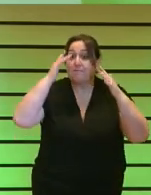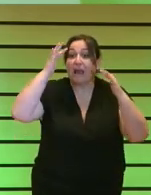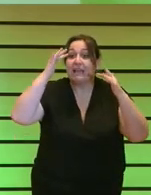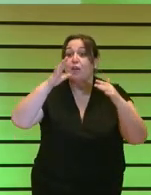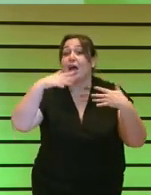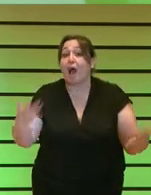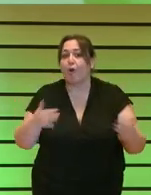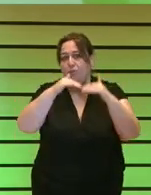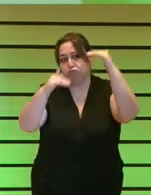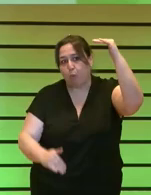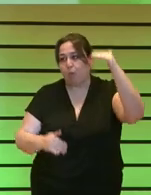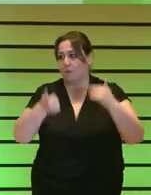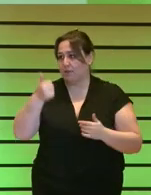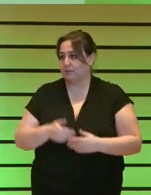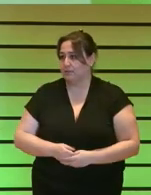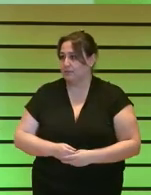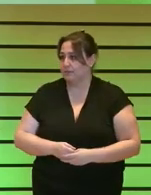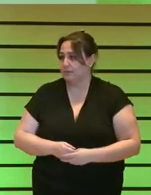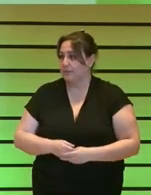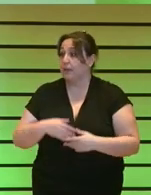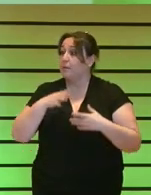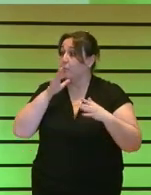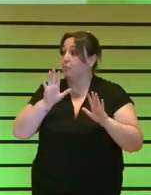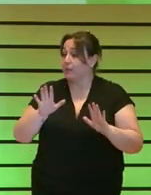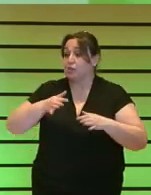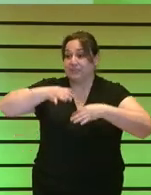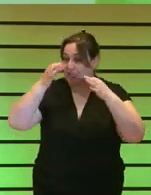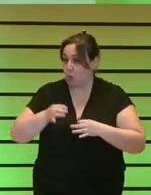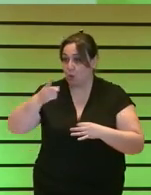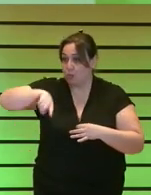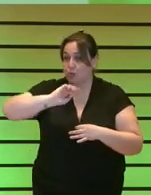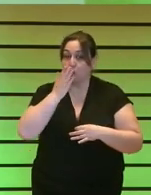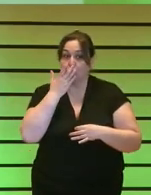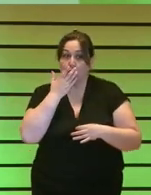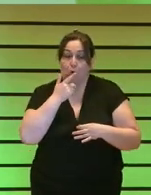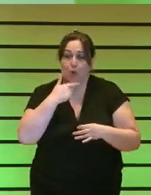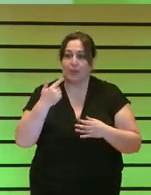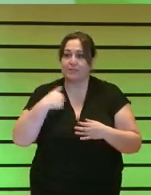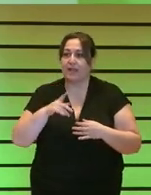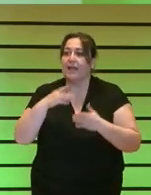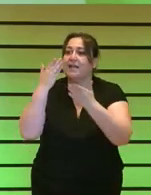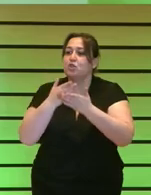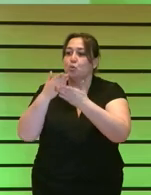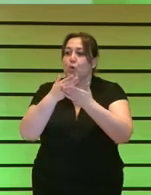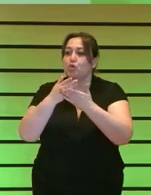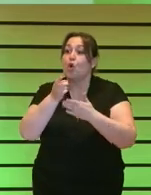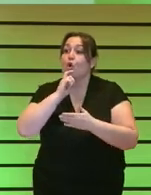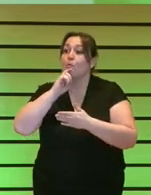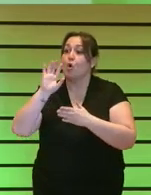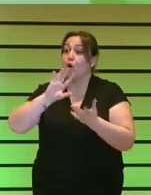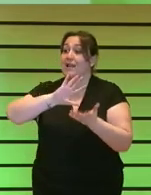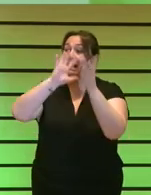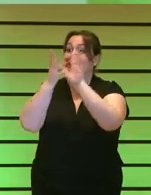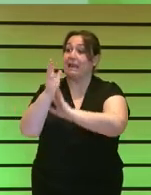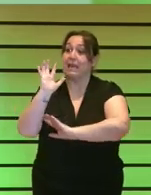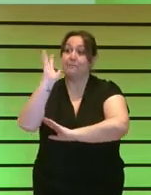abriendo Por cierto hay que existen ya que los conoceréis seguro estudios interesantísimos sobre cómo la crisis climática está afectando